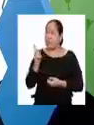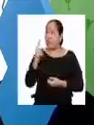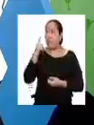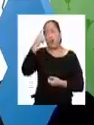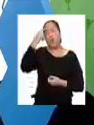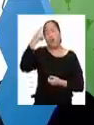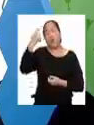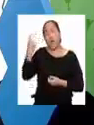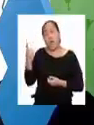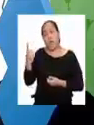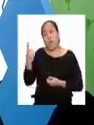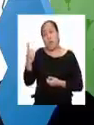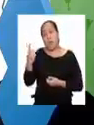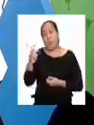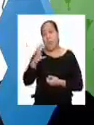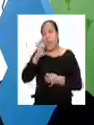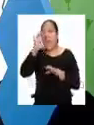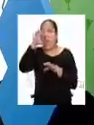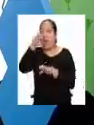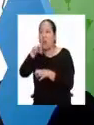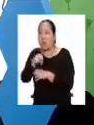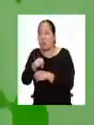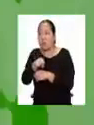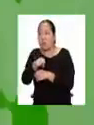dragón soñando que eres un cerebro.